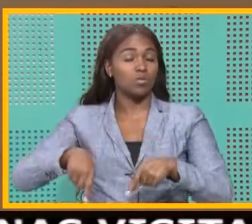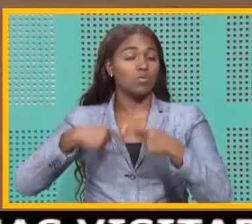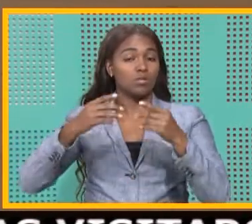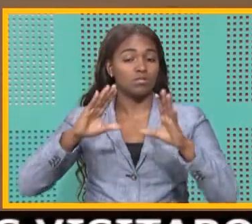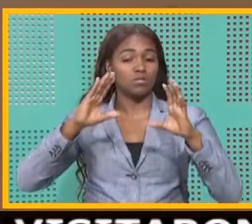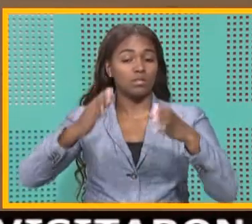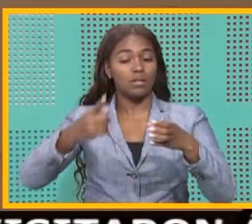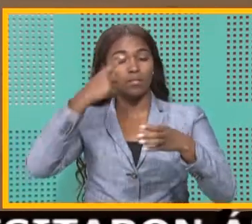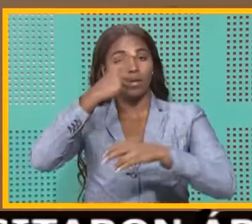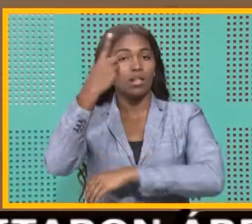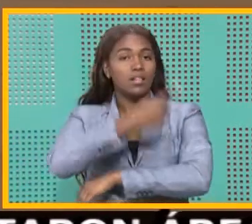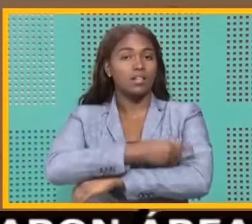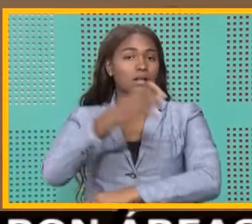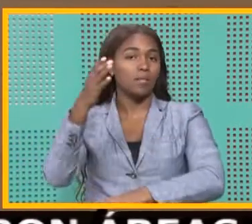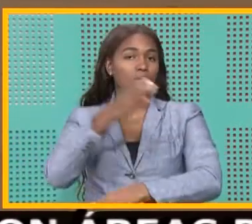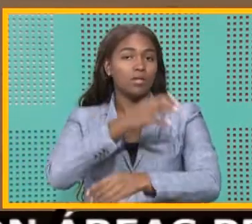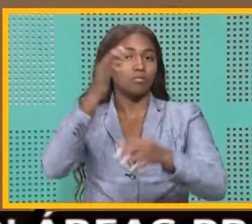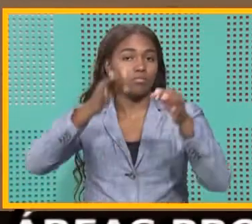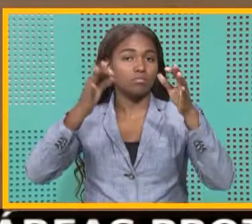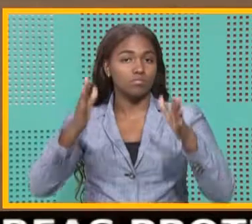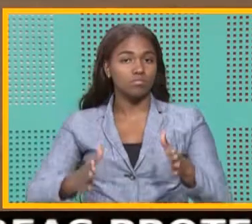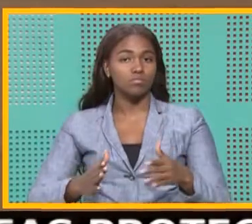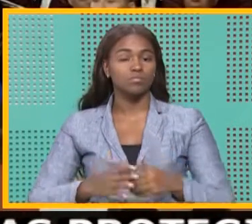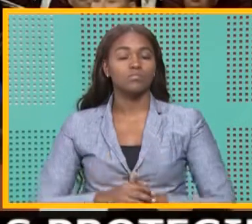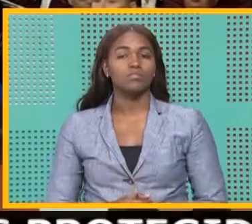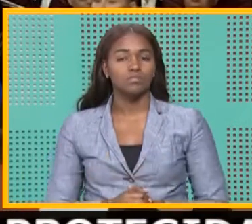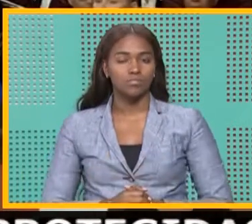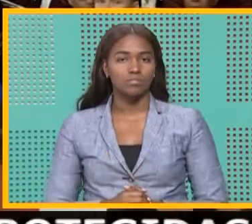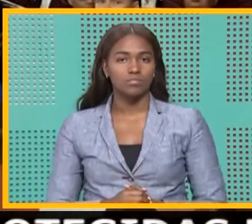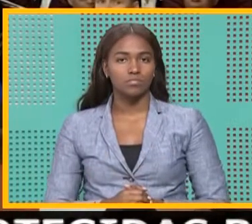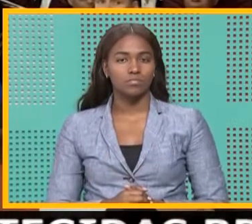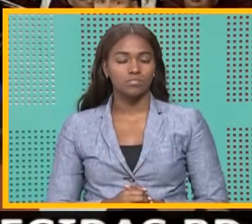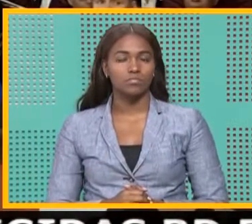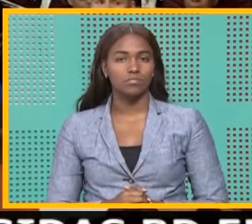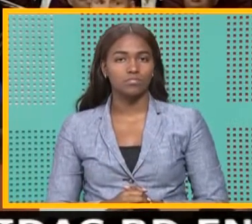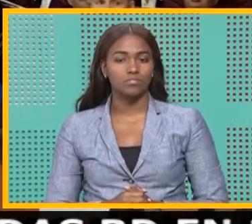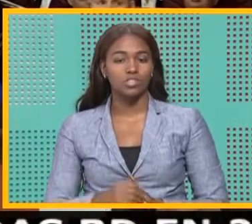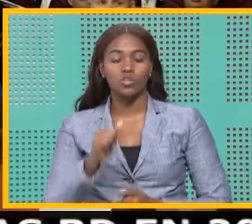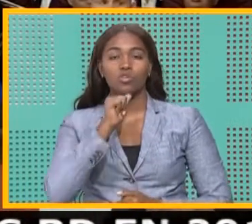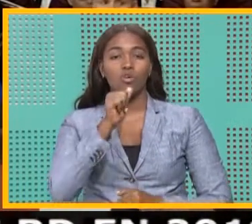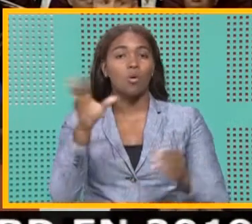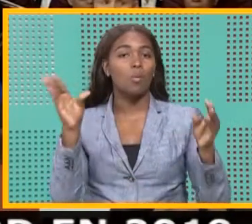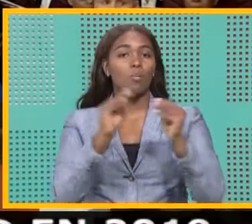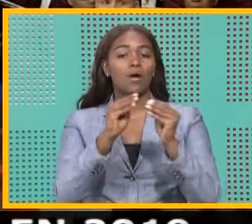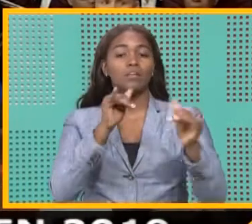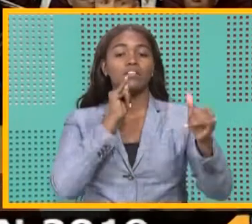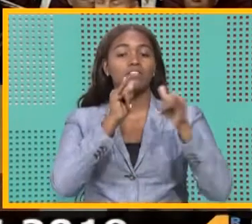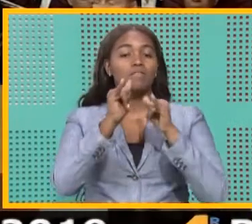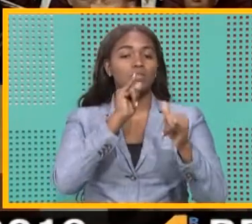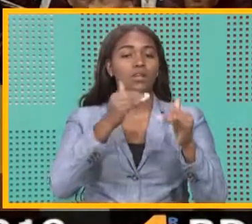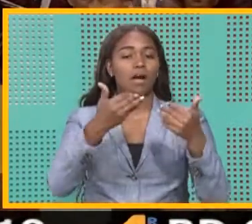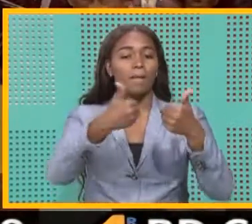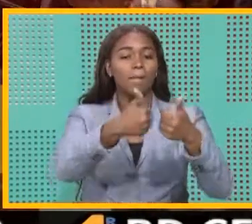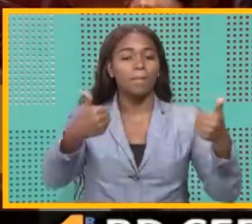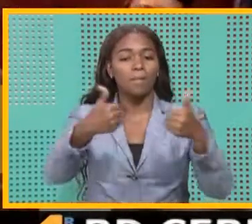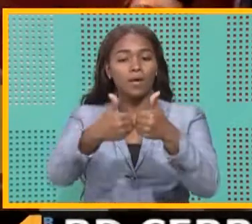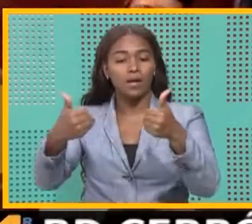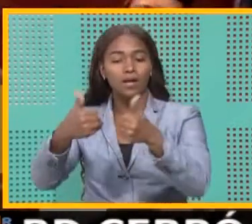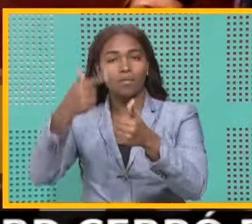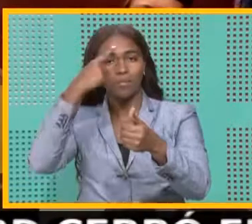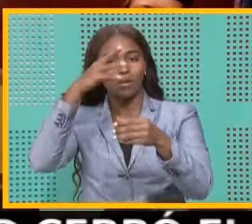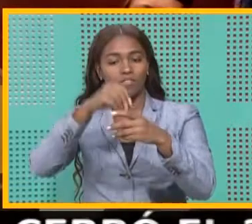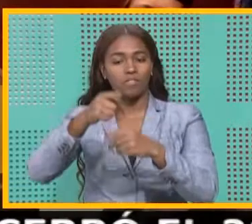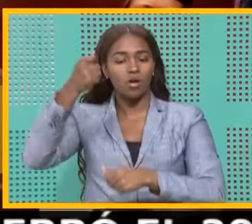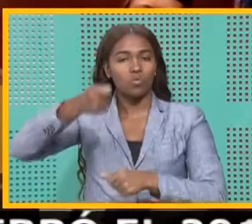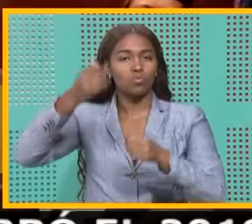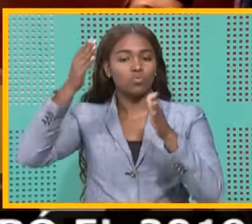por el Día del Poder Judicial. No más entrevistas individuales de partes con jueces que